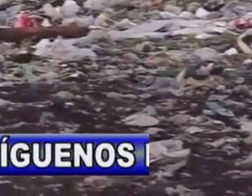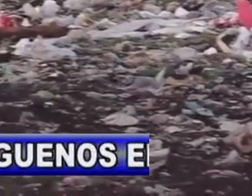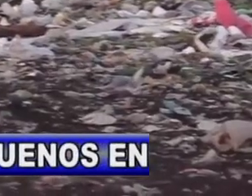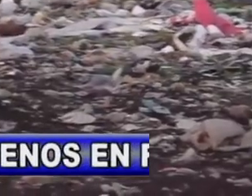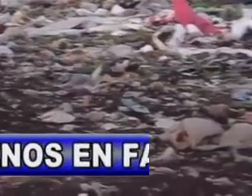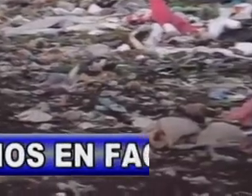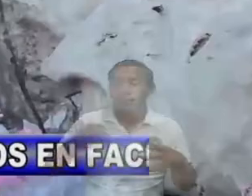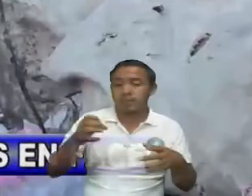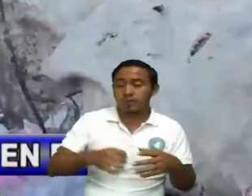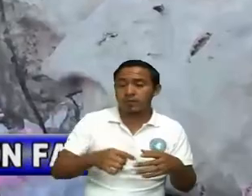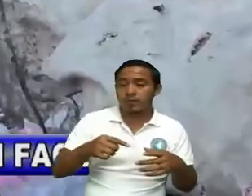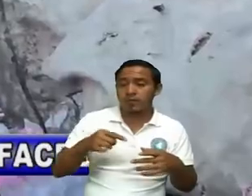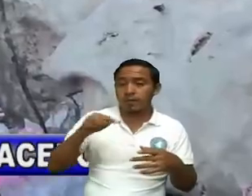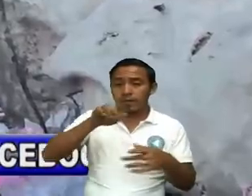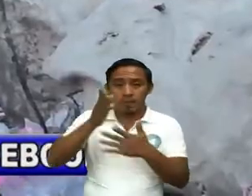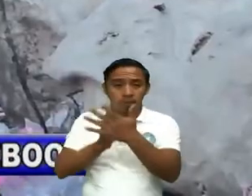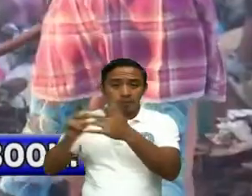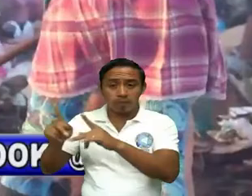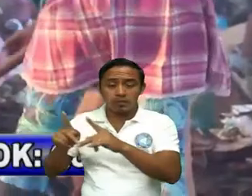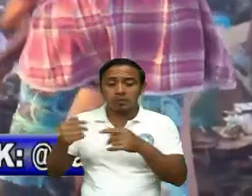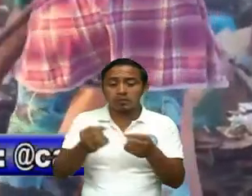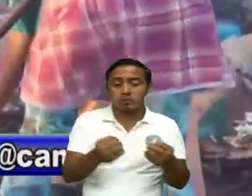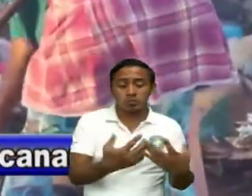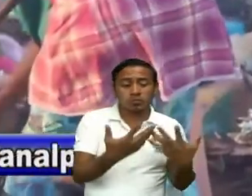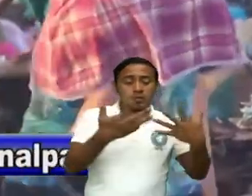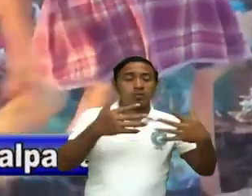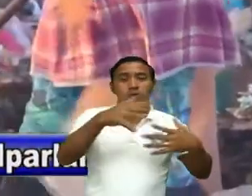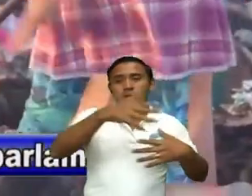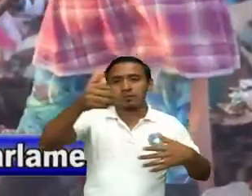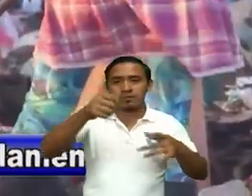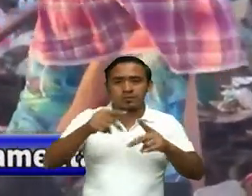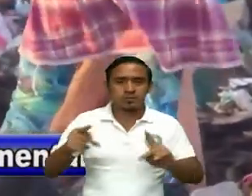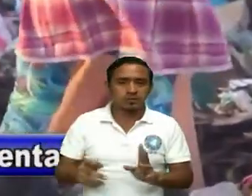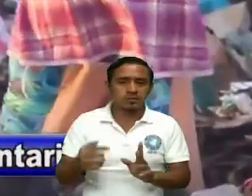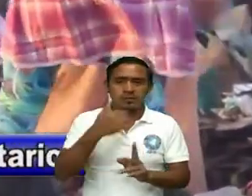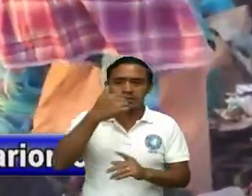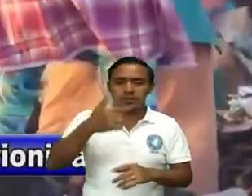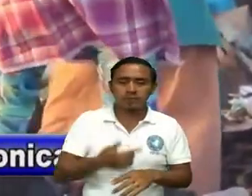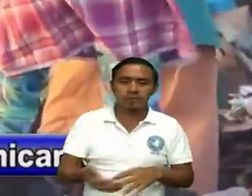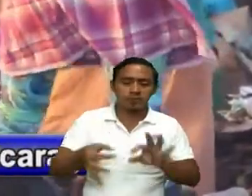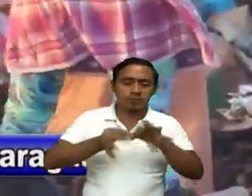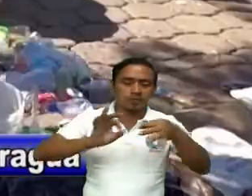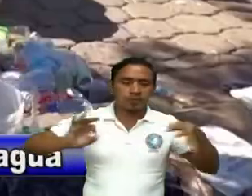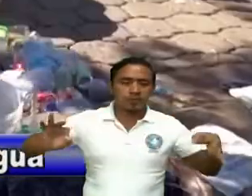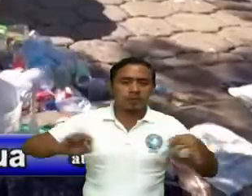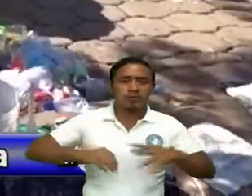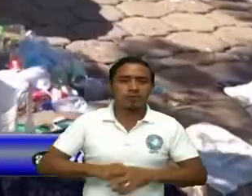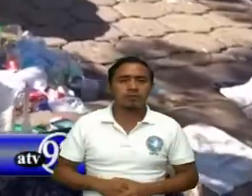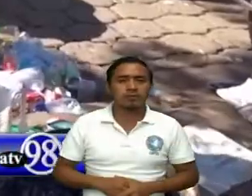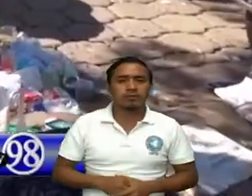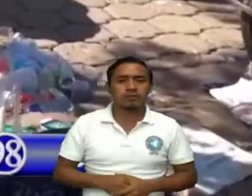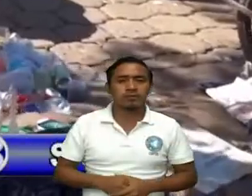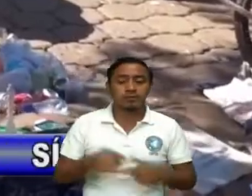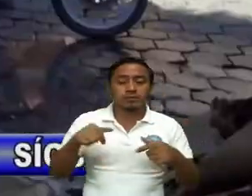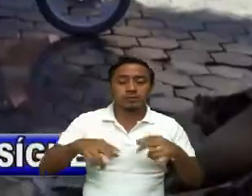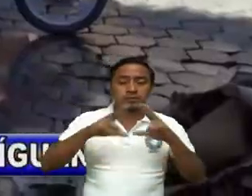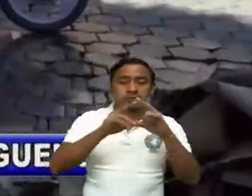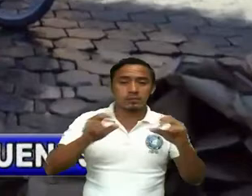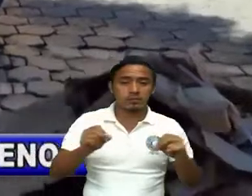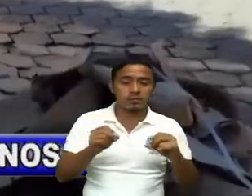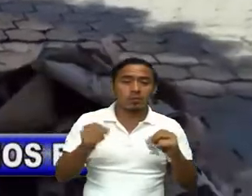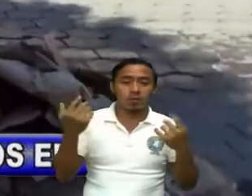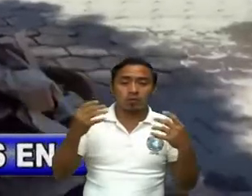La basura de unos es el tesoro para otros. Así reza el viejo refrán. Y en Nicaragua